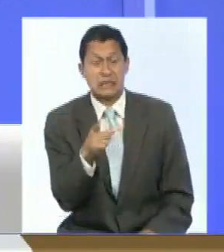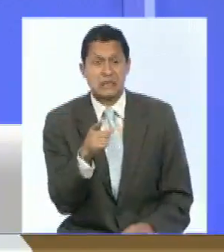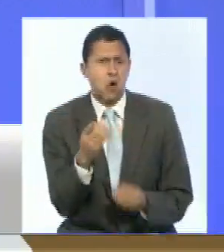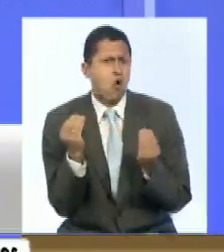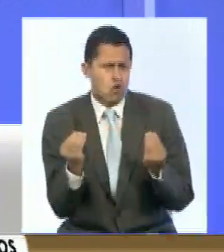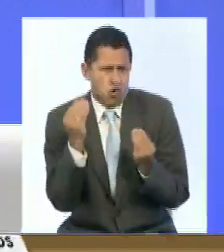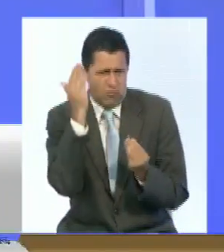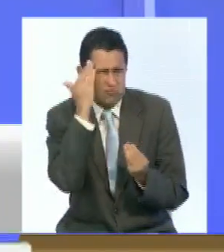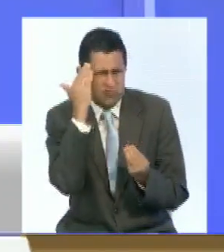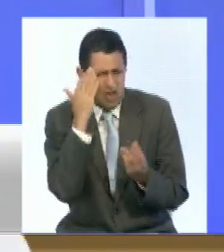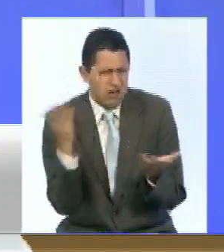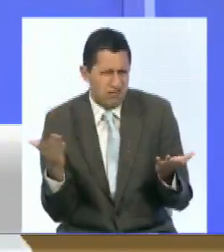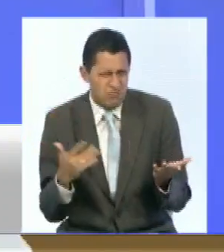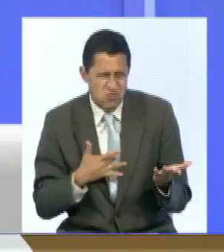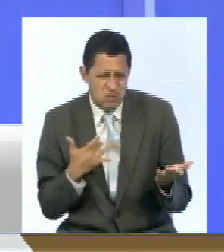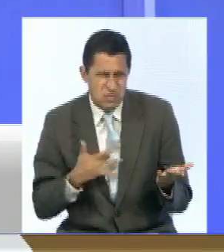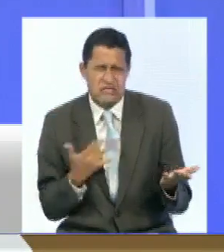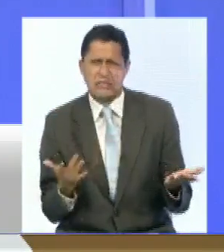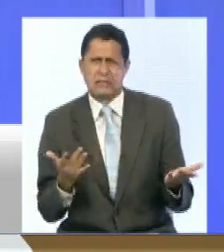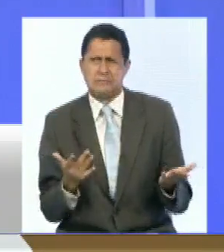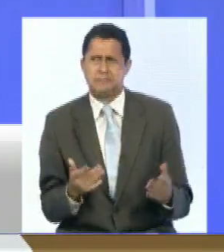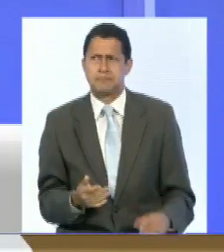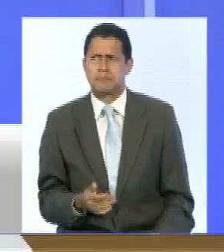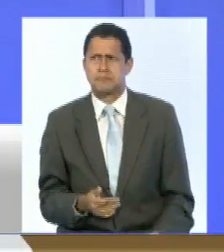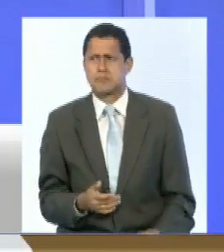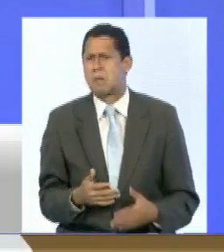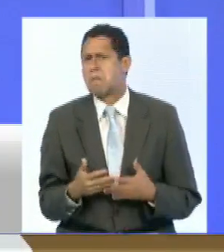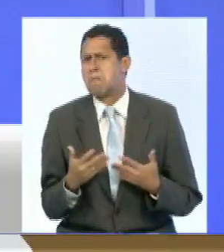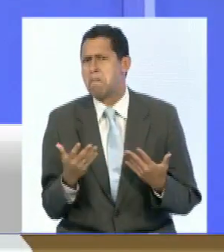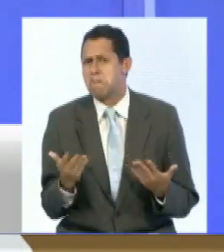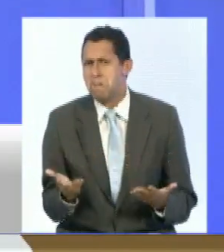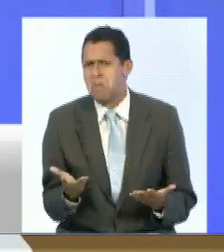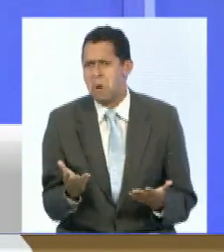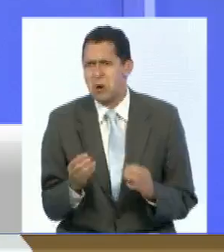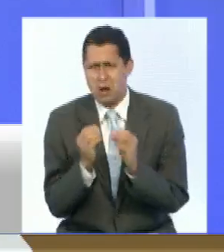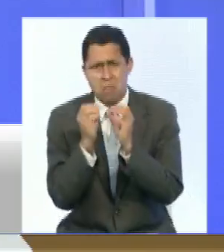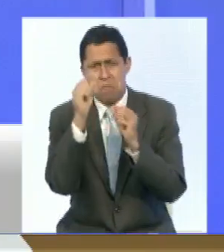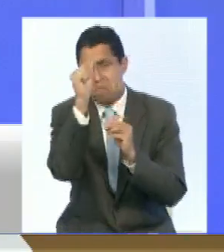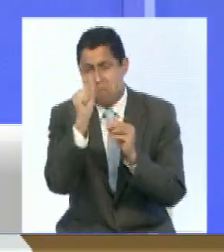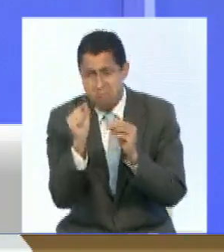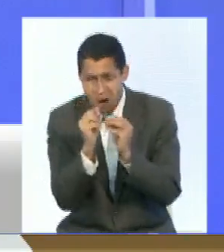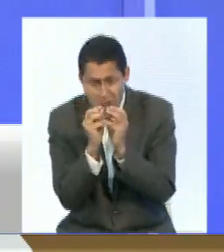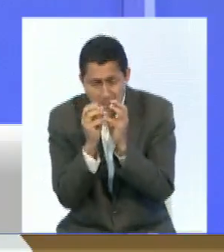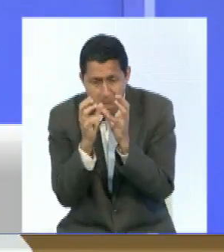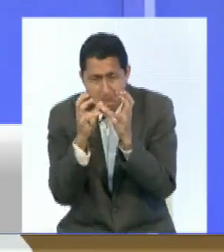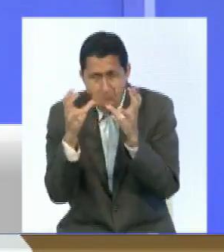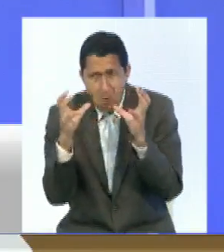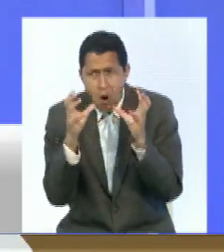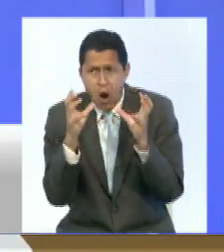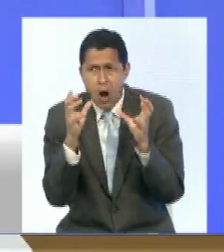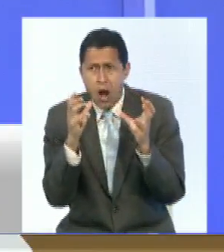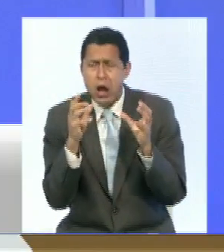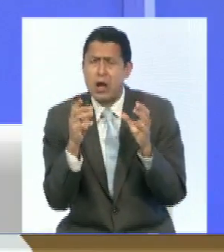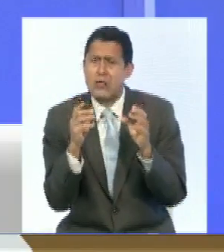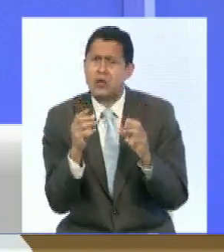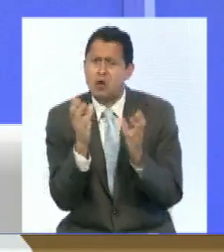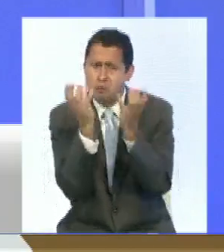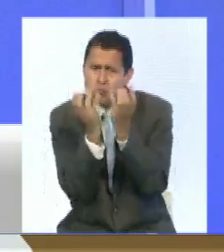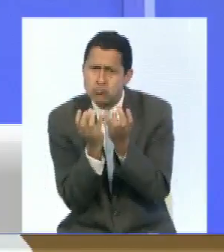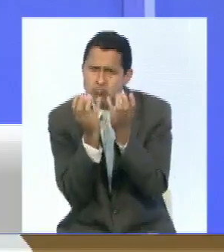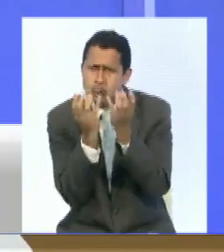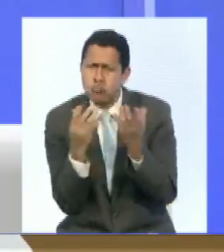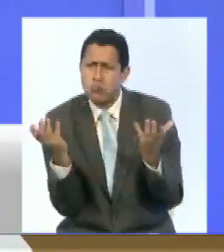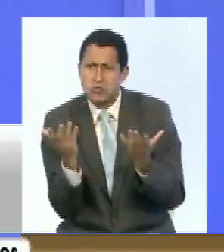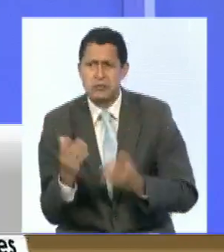va a manifestar y como se va a generar por qué pasa esto por qué pasa esta dilatación de estas venas en la parte genital masculina